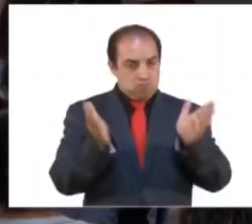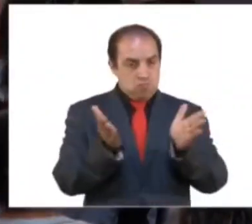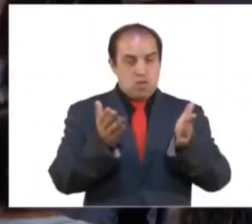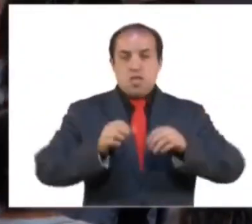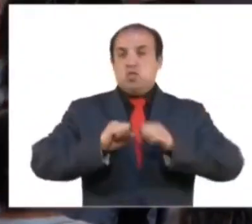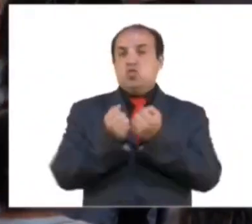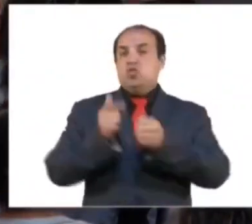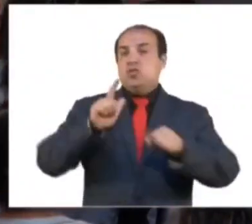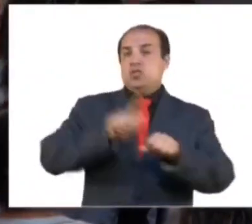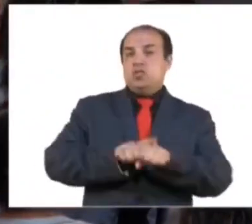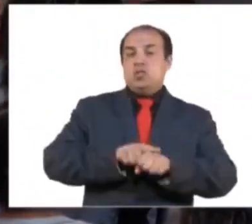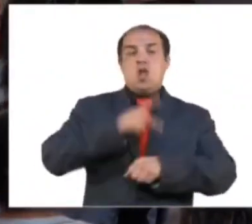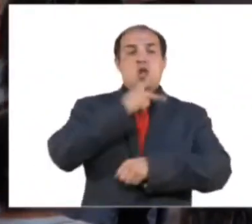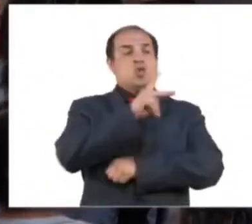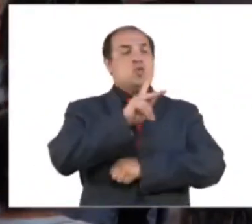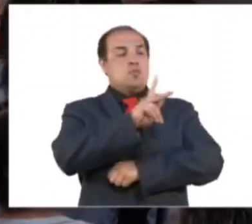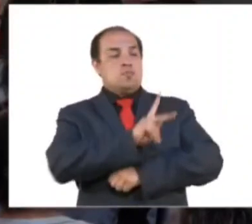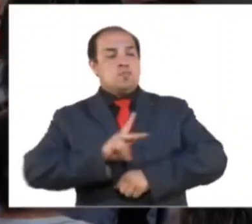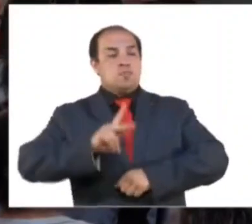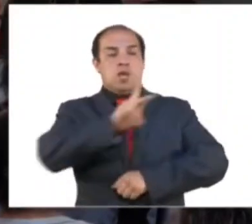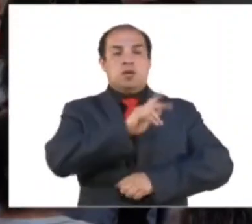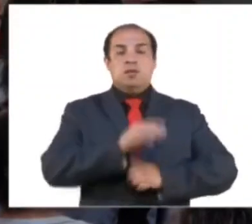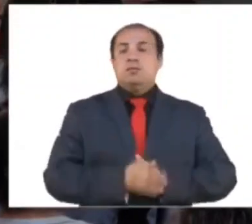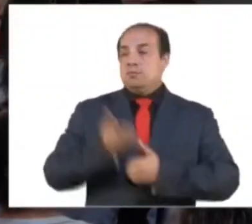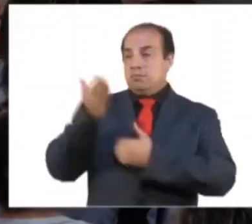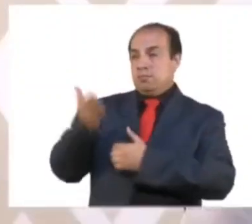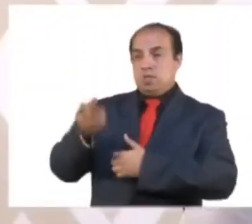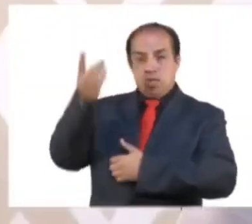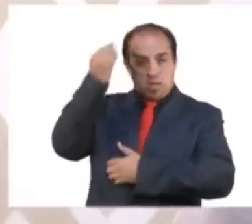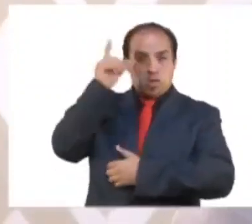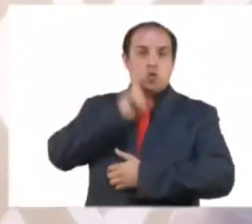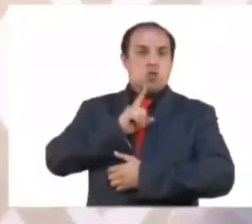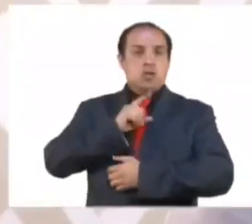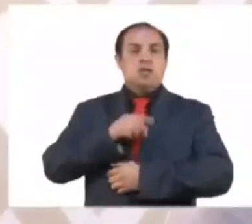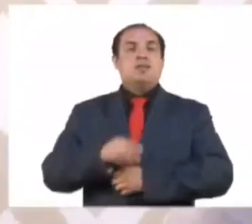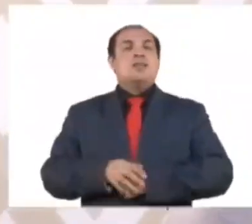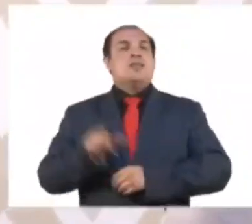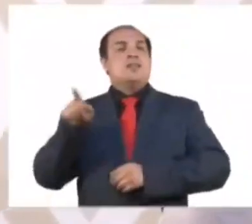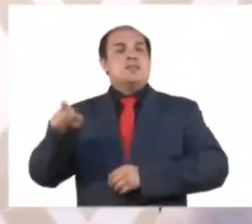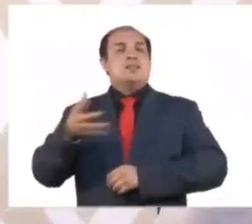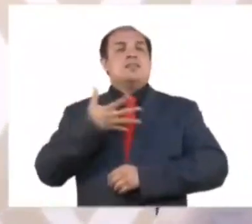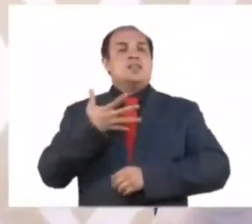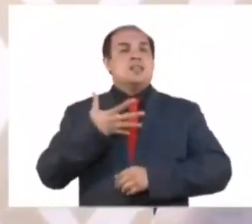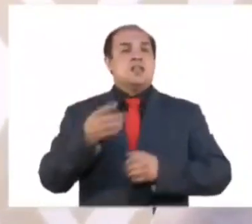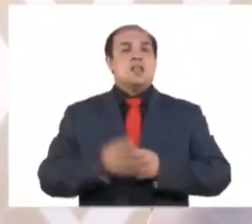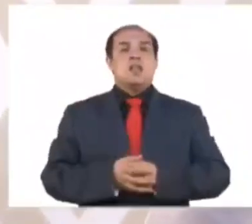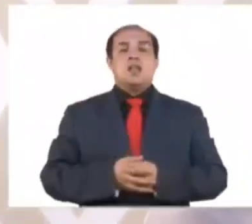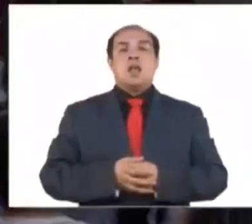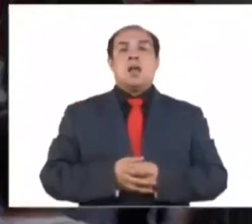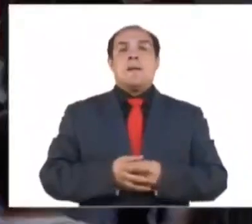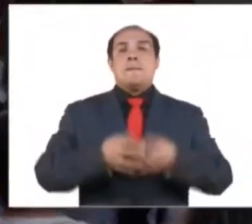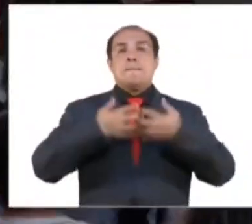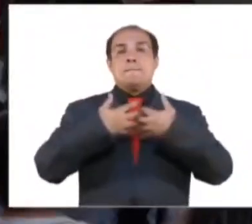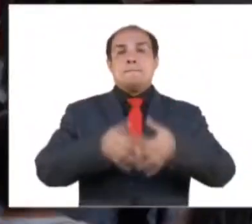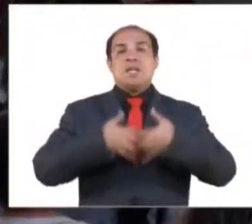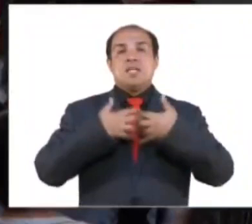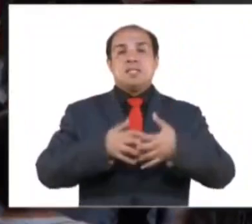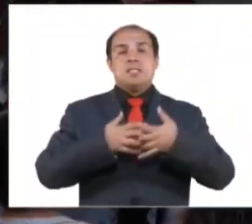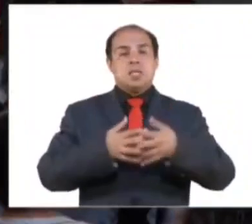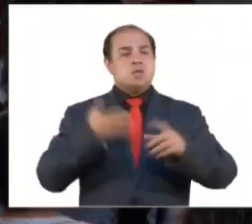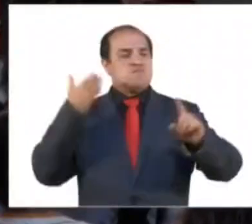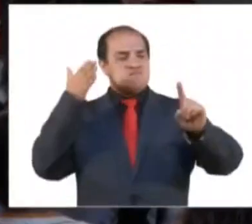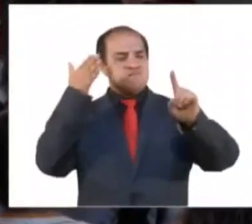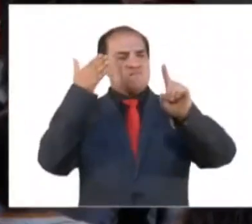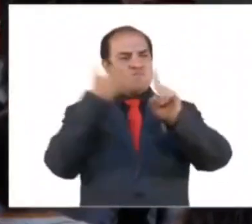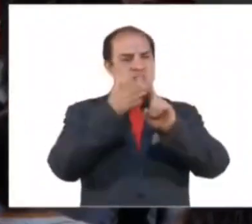social de la ciudadanía. Por eso la doctora tiene un visionario, un empresario que sabe qué trabajo cuesta hacer